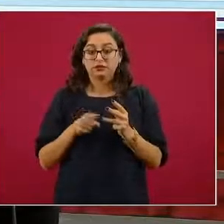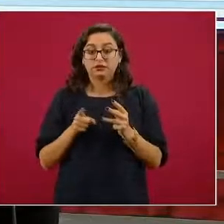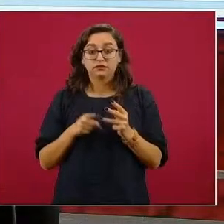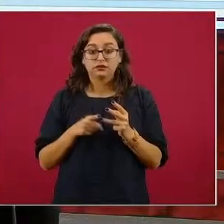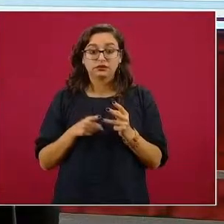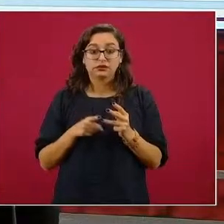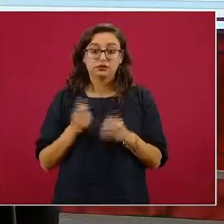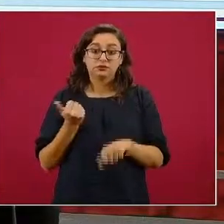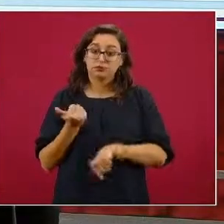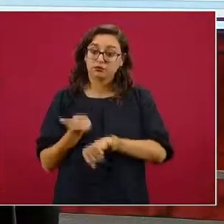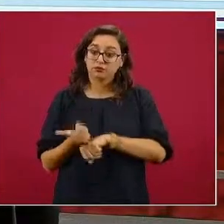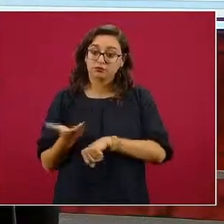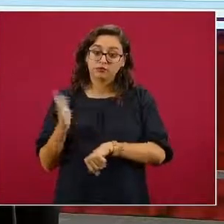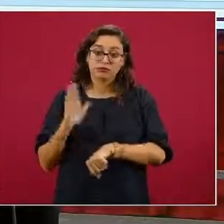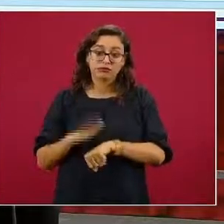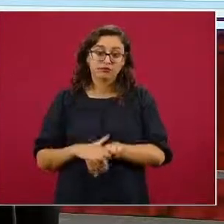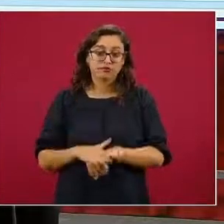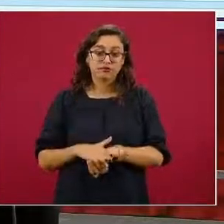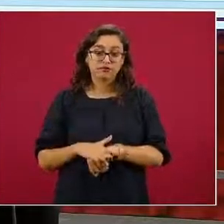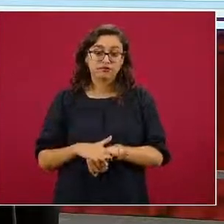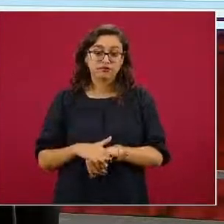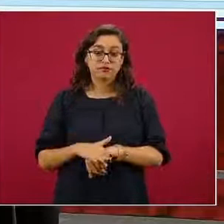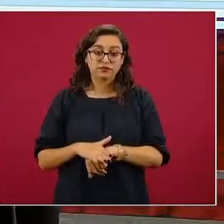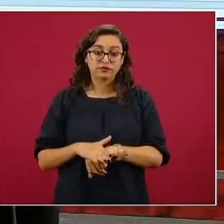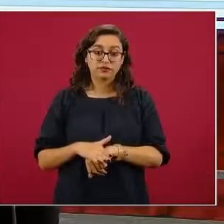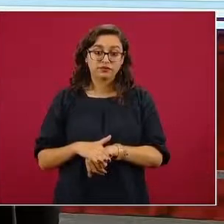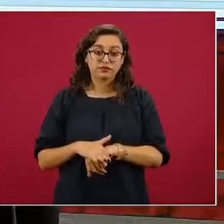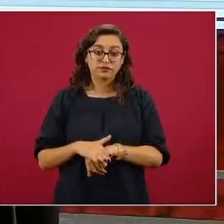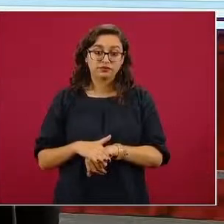acciones administrativas dirigidas a